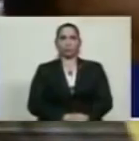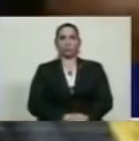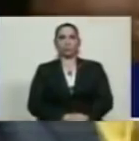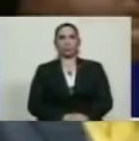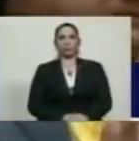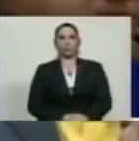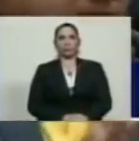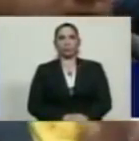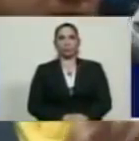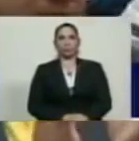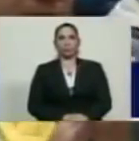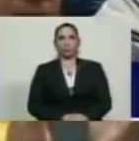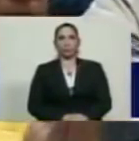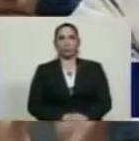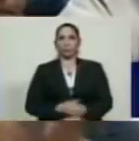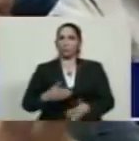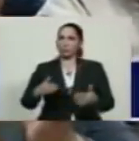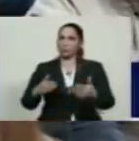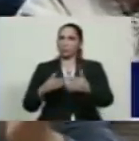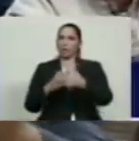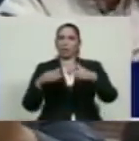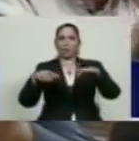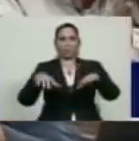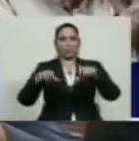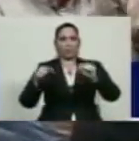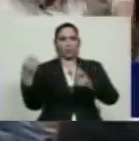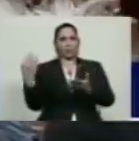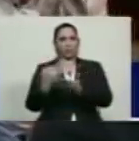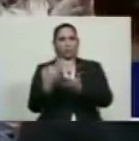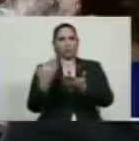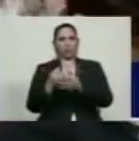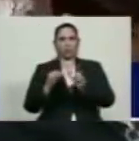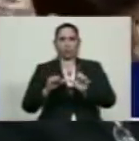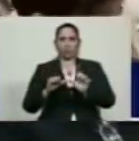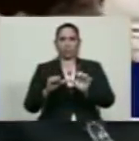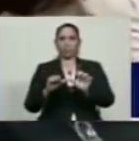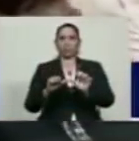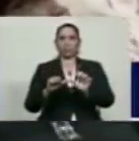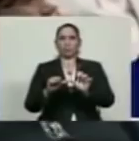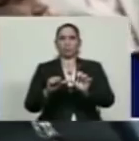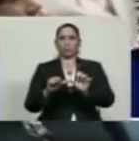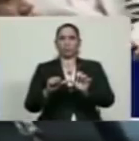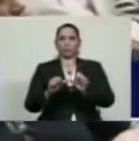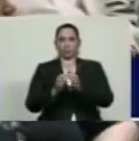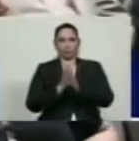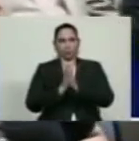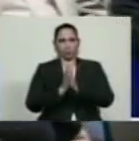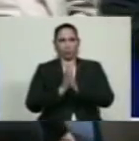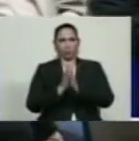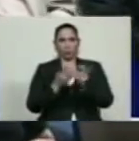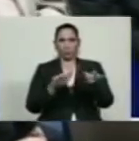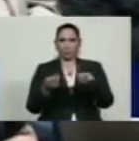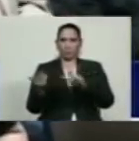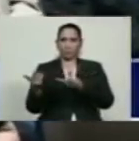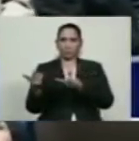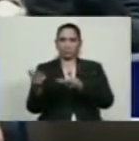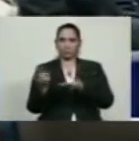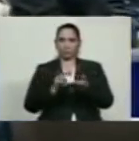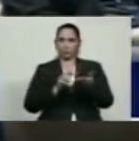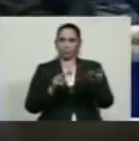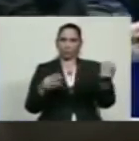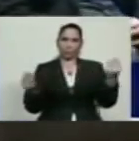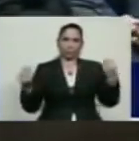Y es antiimperialista por siempre. Ciudadano secretario, si es tan amable, por favor, lea el